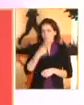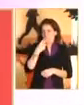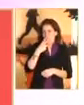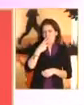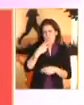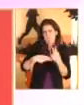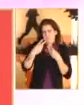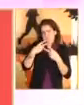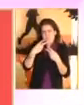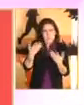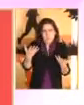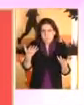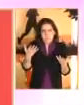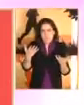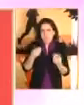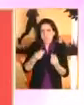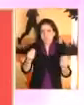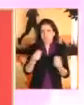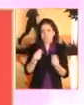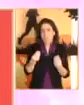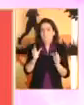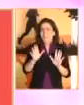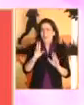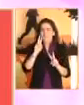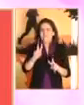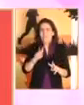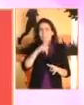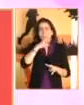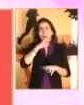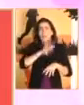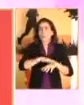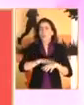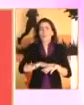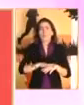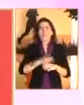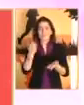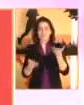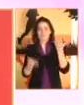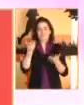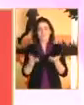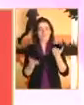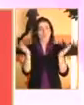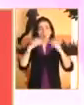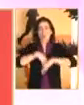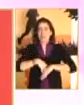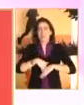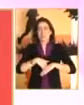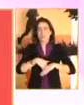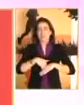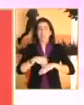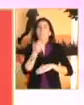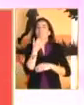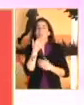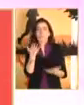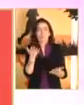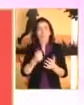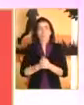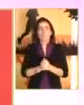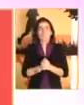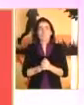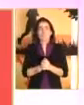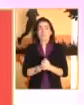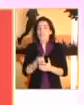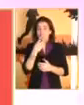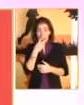todo eso, a mí me parece mal porque no es equitativa con otras actitudes parecidas. Por ejemplo, es decir,